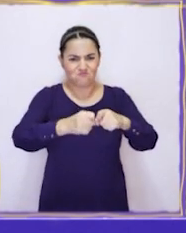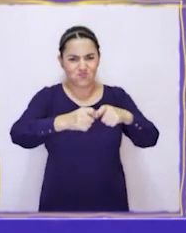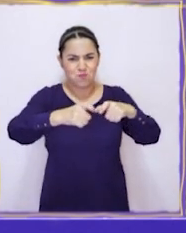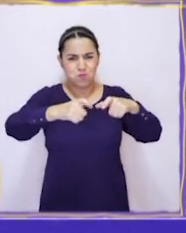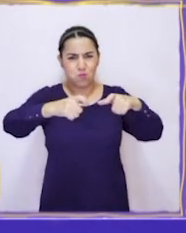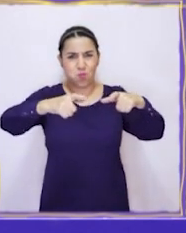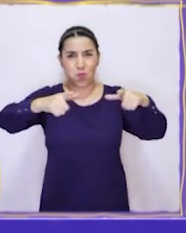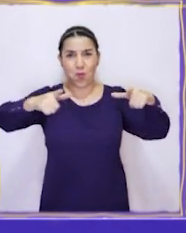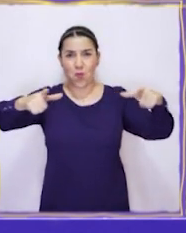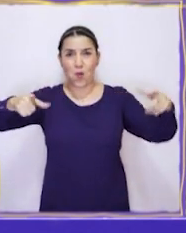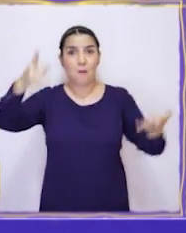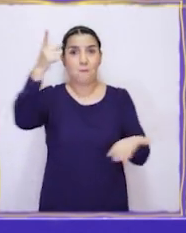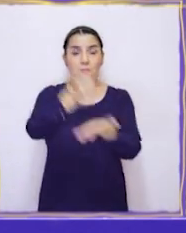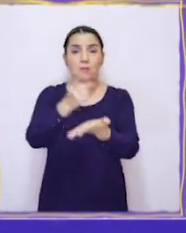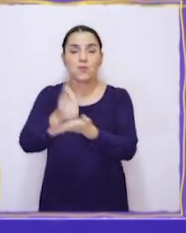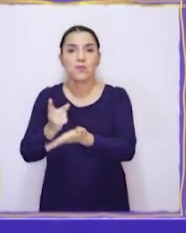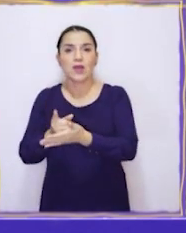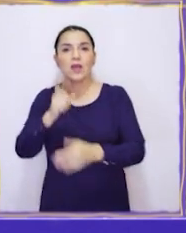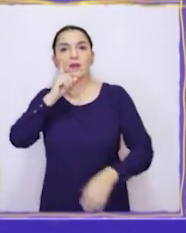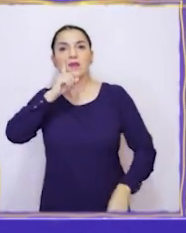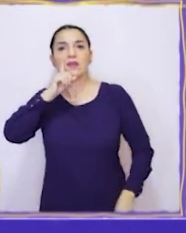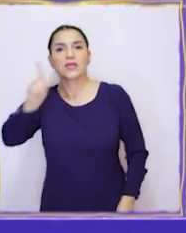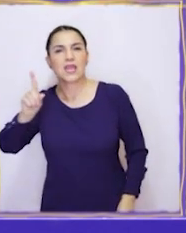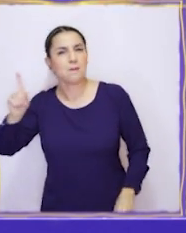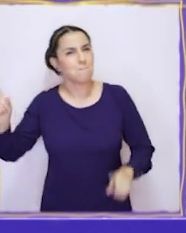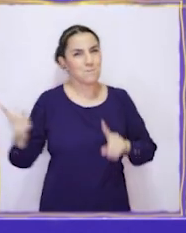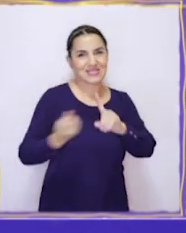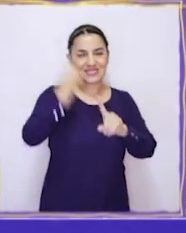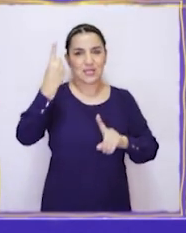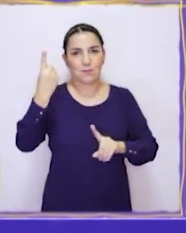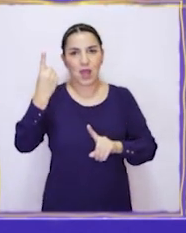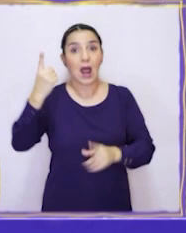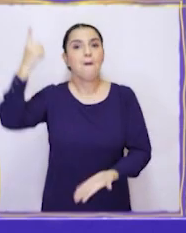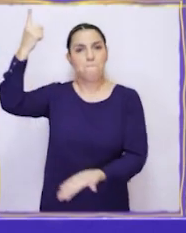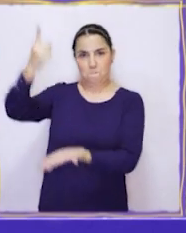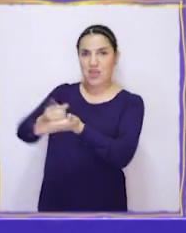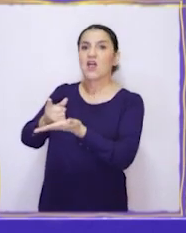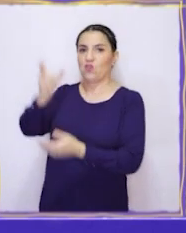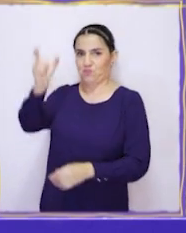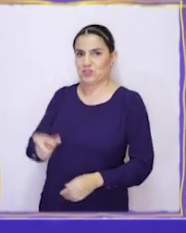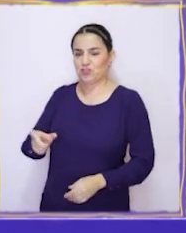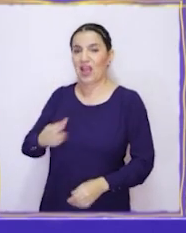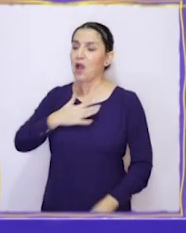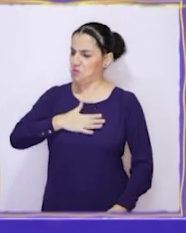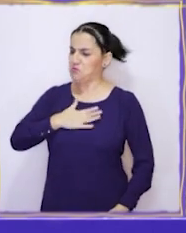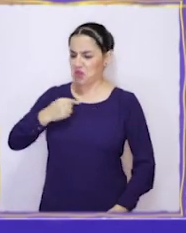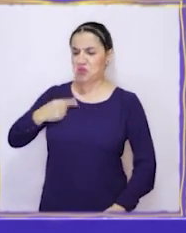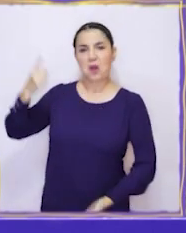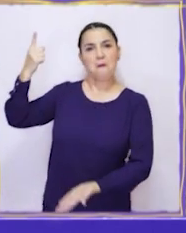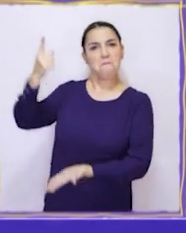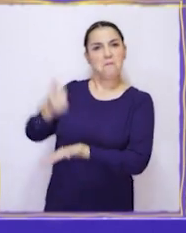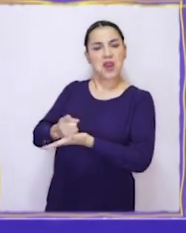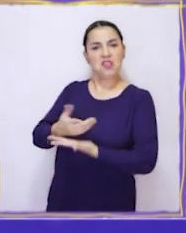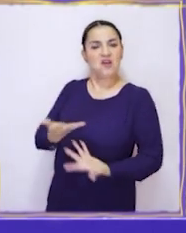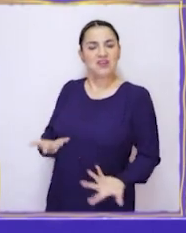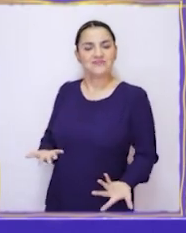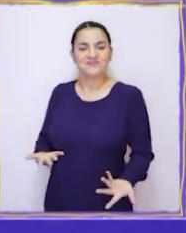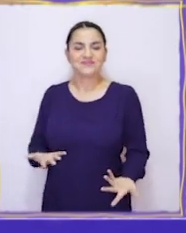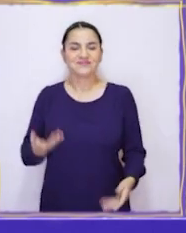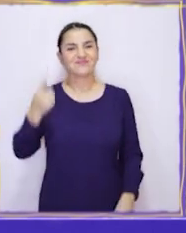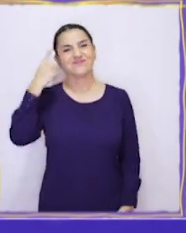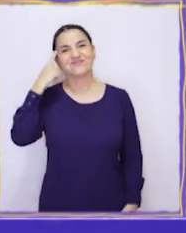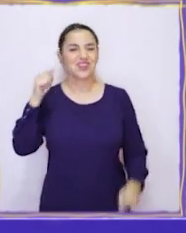tierra. Y su principal figura era el emperador. Me encantaría ser emperador, pero hoy en